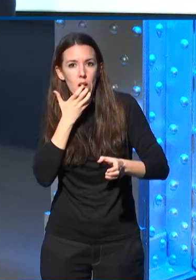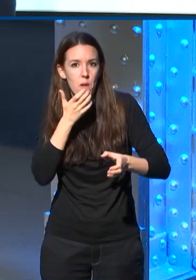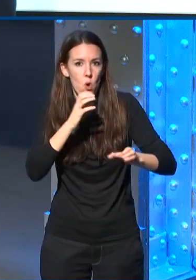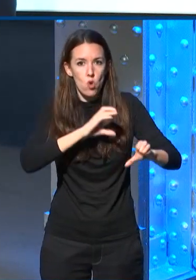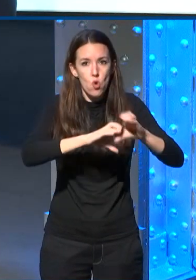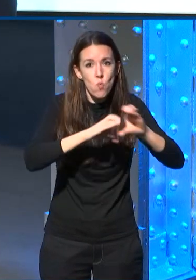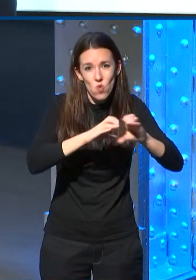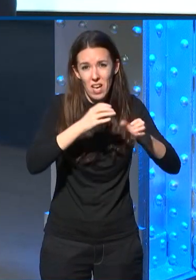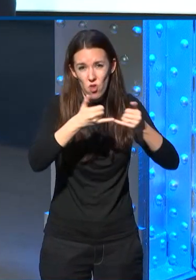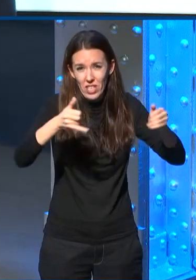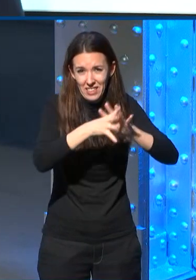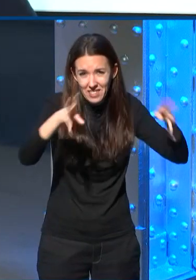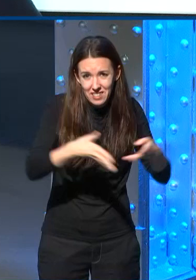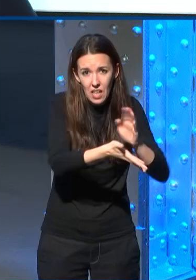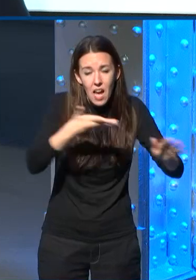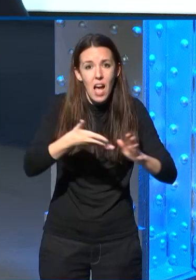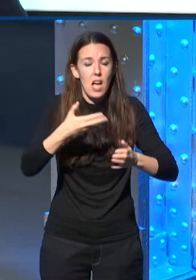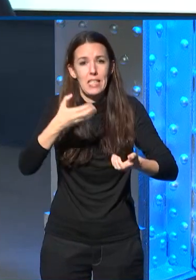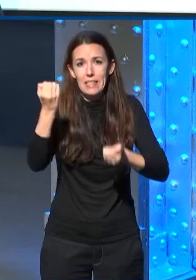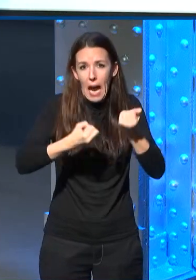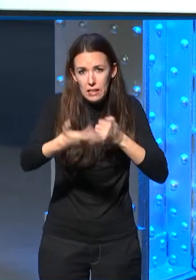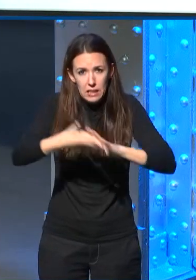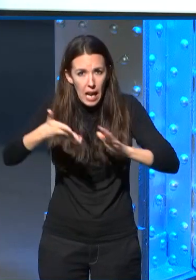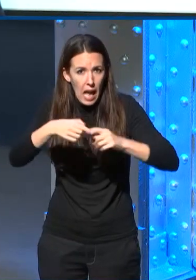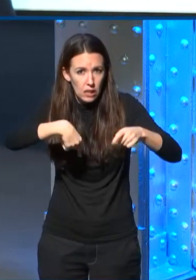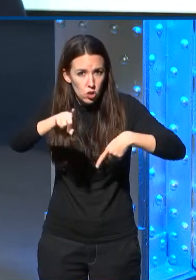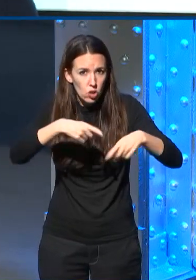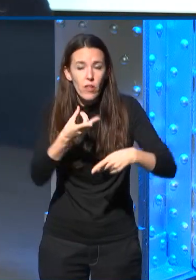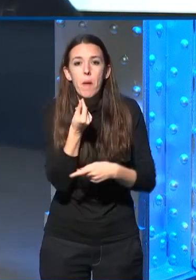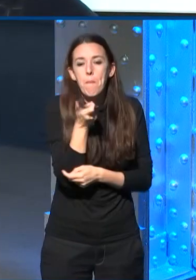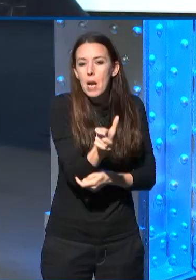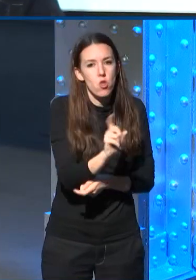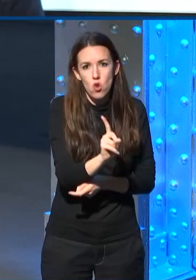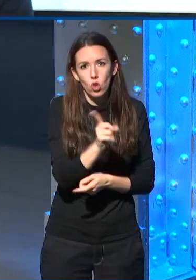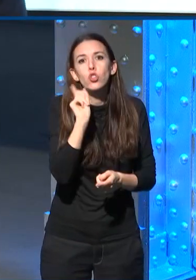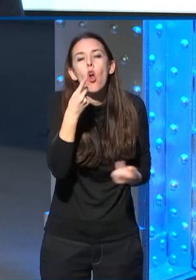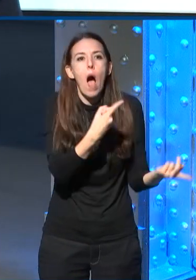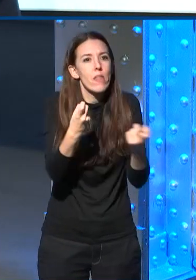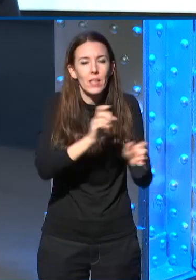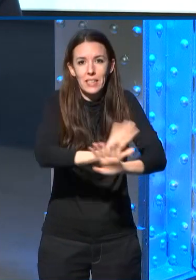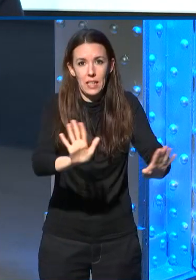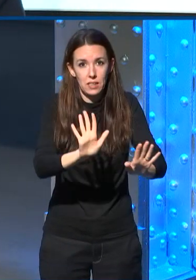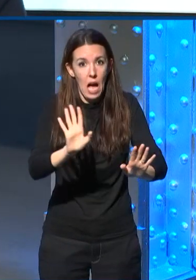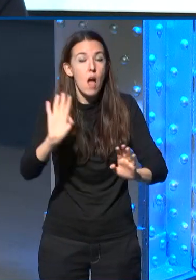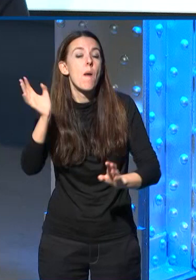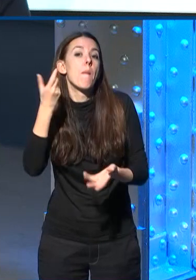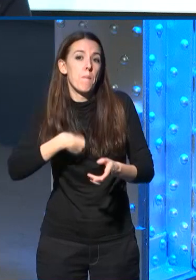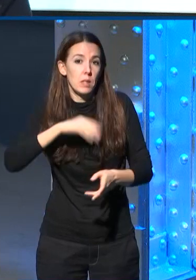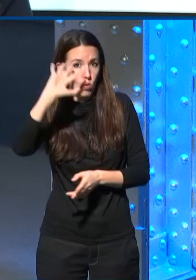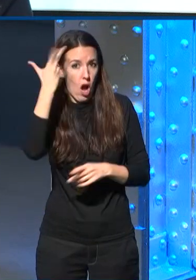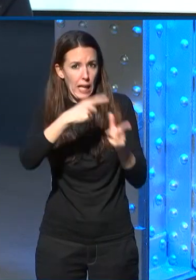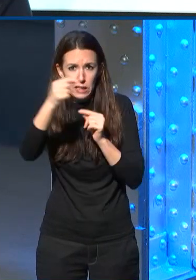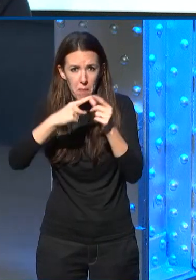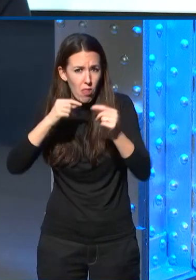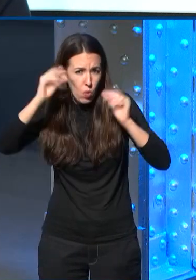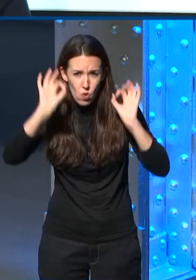óptica, carreteras, coches, pues no dice cuánto cuesta, simplemente es algo que nos hace falta y ya está. El espacio es igual. Hoy en día no